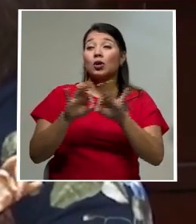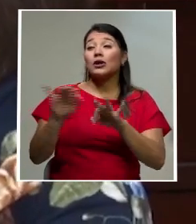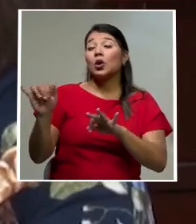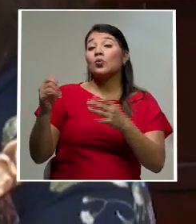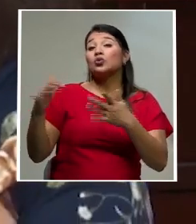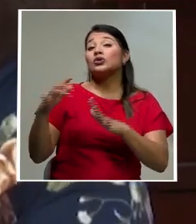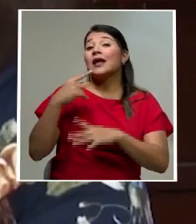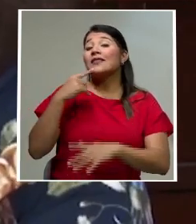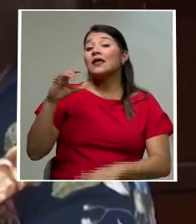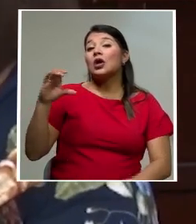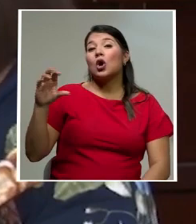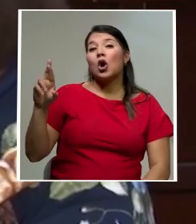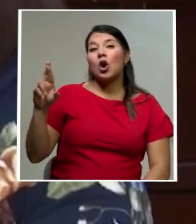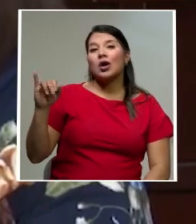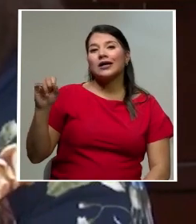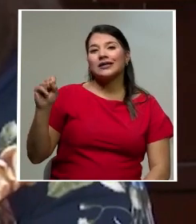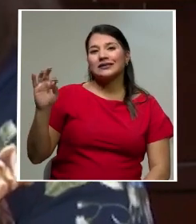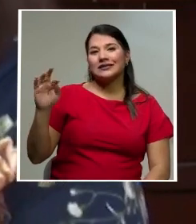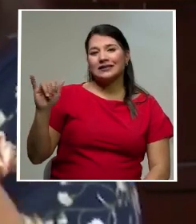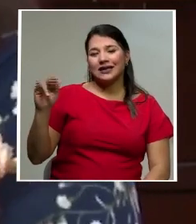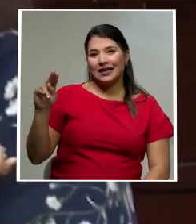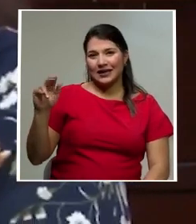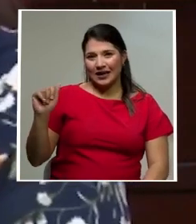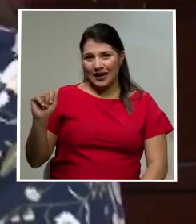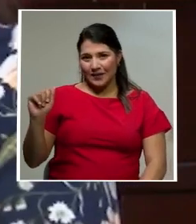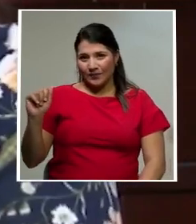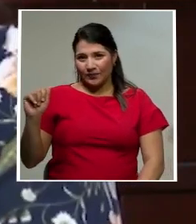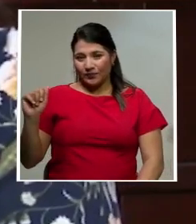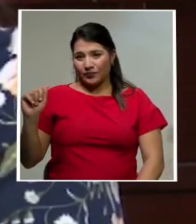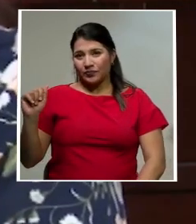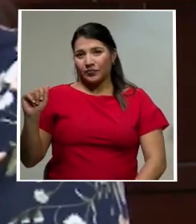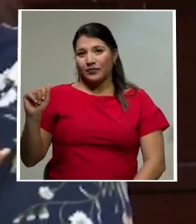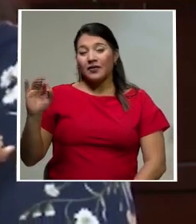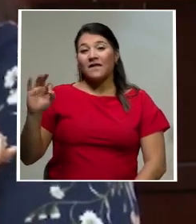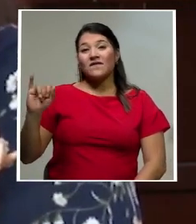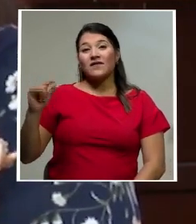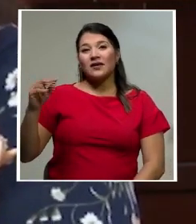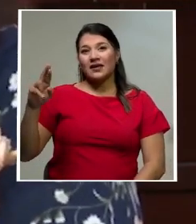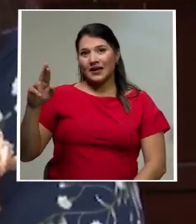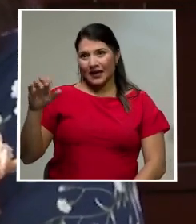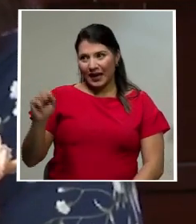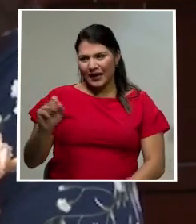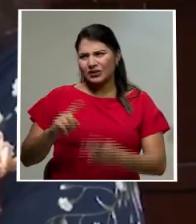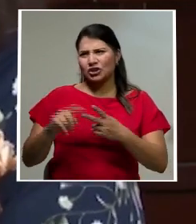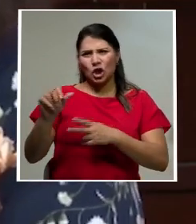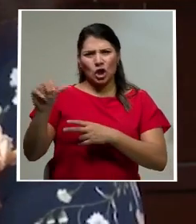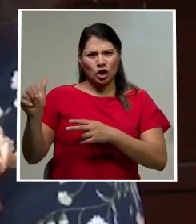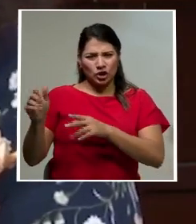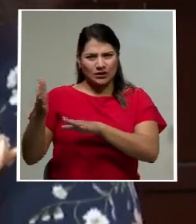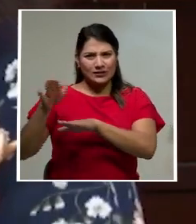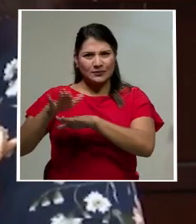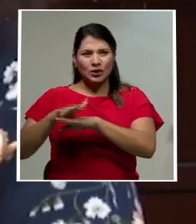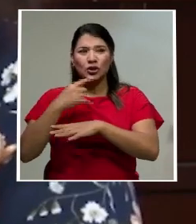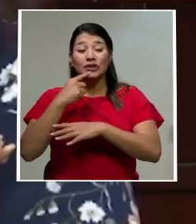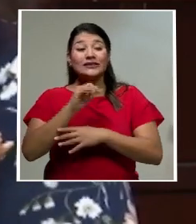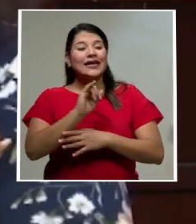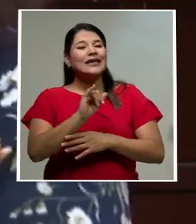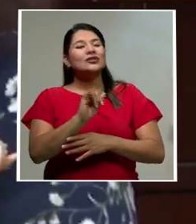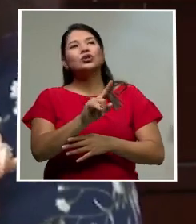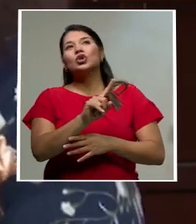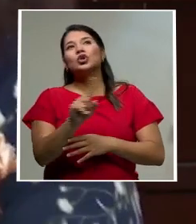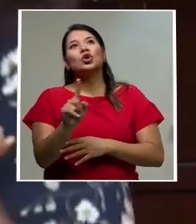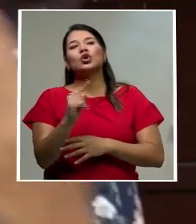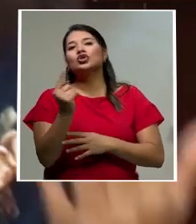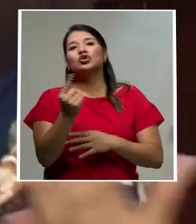estos temas. Esta ya no es una discusión ambiental, esta es una discusión económica y más allá de pretender que